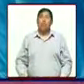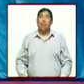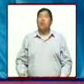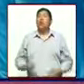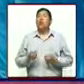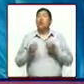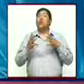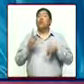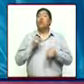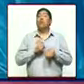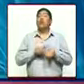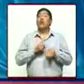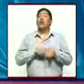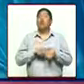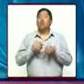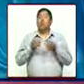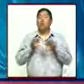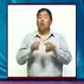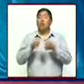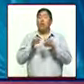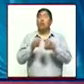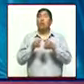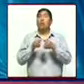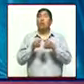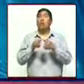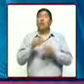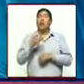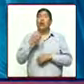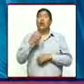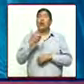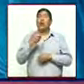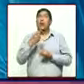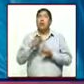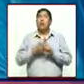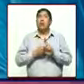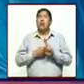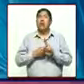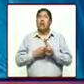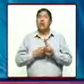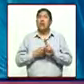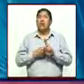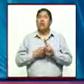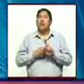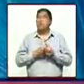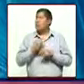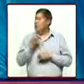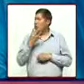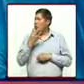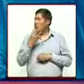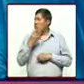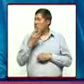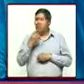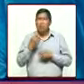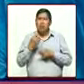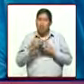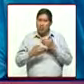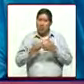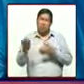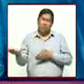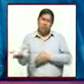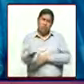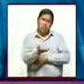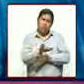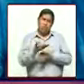¿Cuánto tiempo le ha empleado a esto? Cada 3 meses. 3 meses ya, 3, 4, y de ahí ya empieza la cosecha, pero